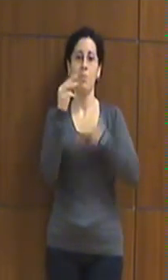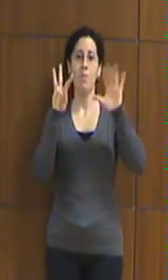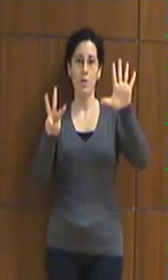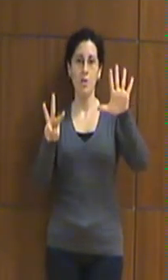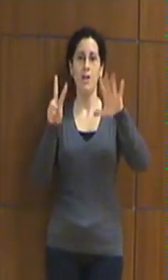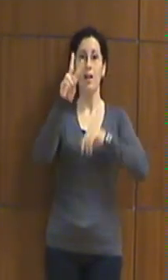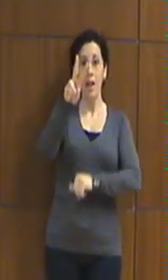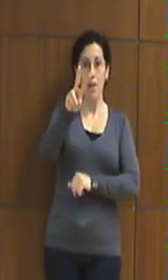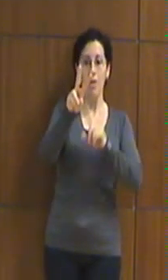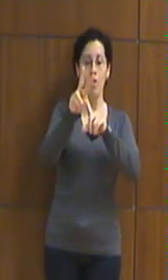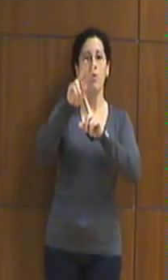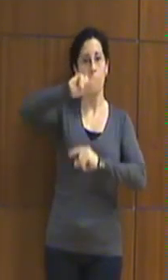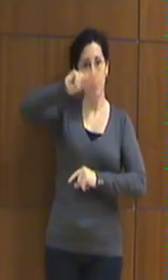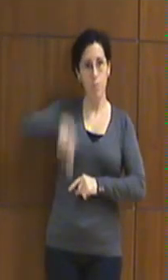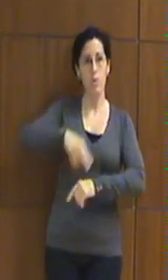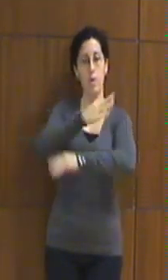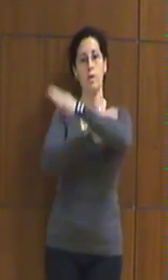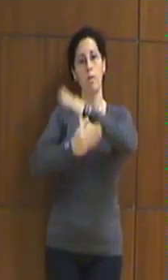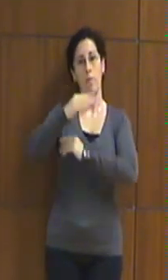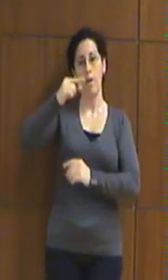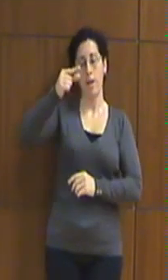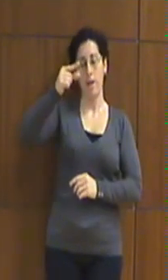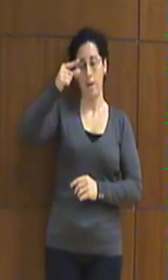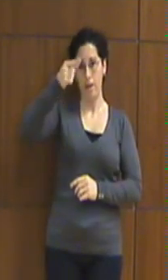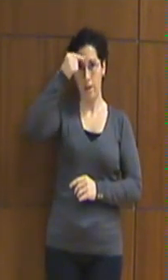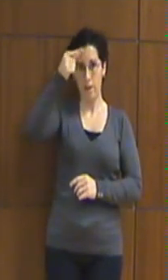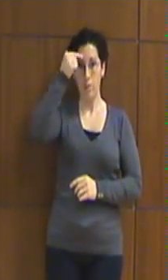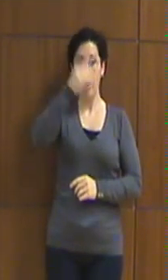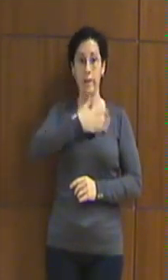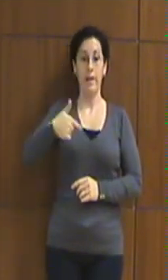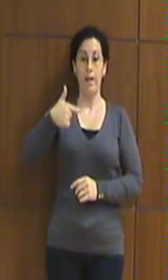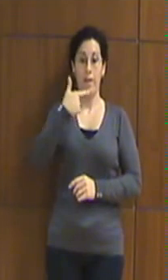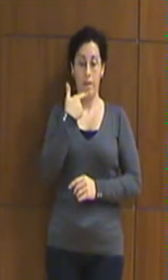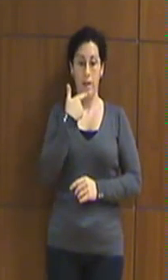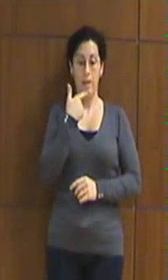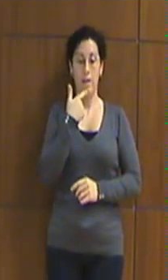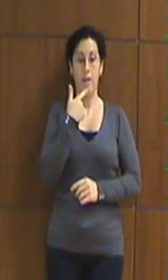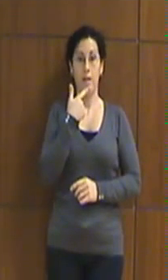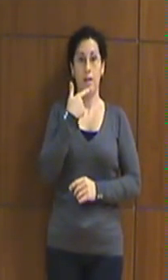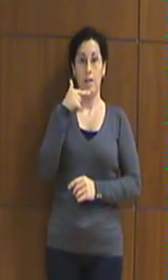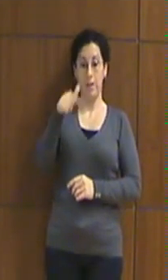personas con discapacidad intelectual. Partiendo de este ámbito, de este entorno,